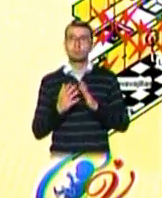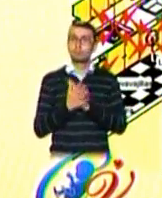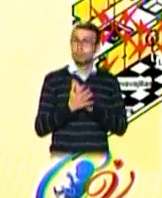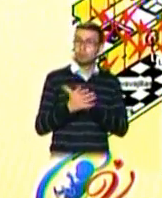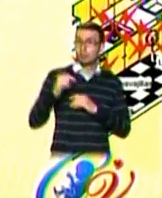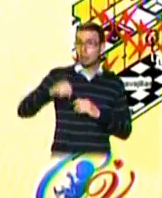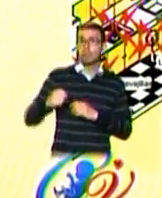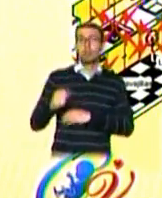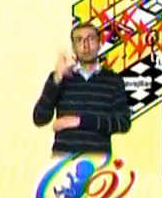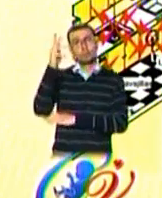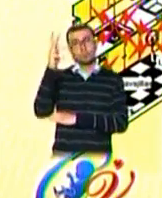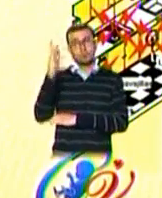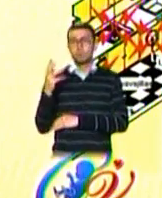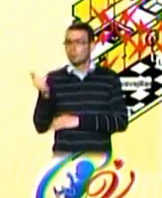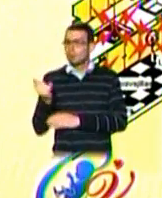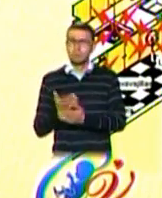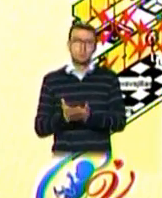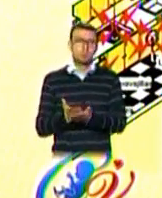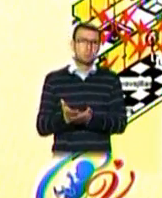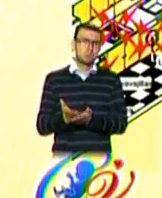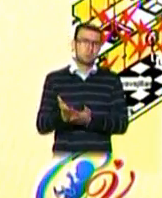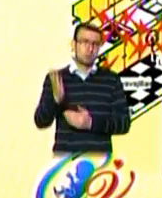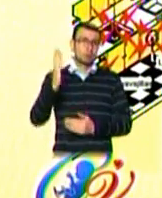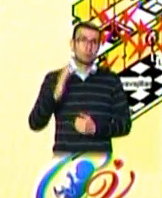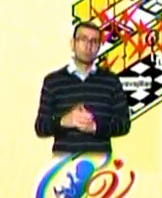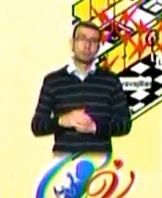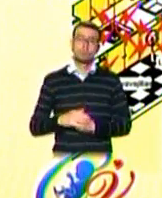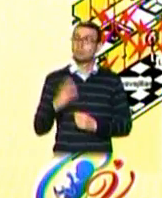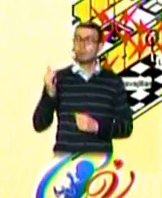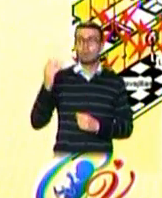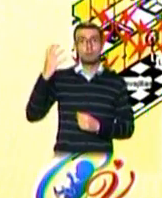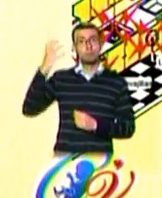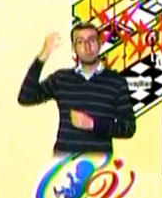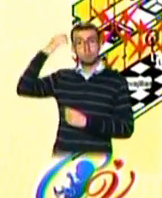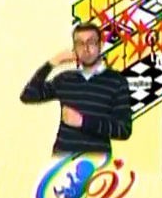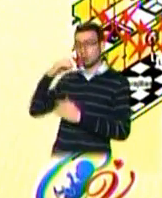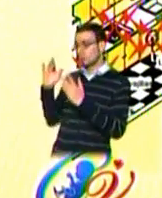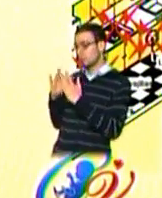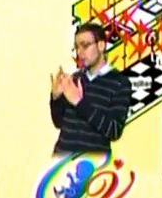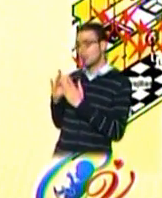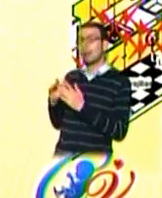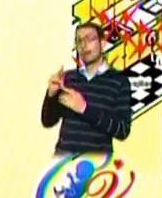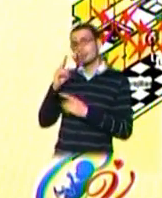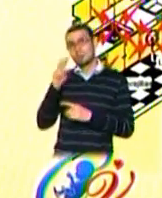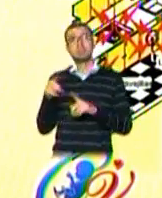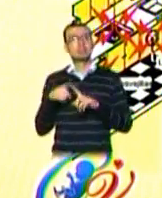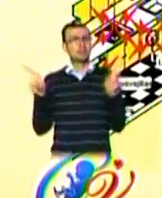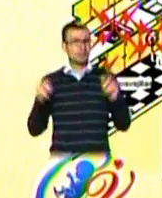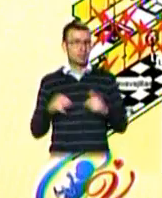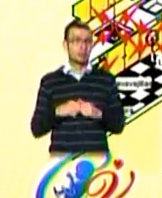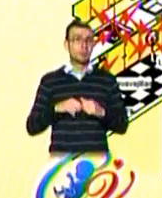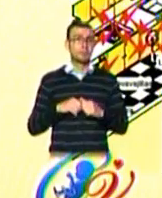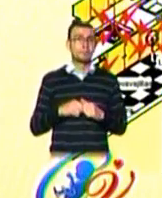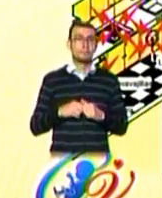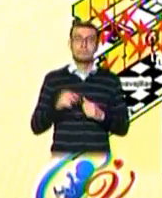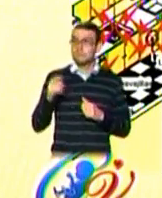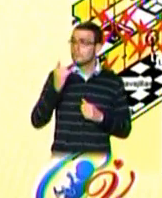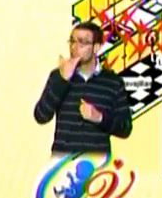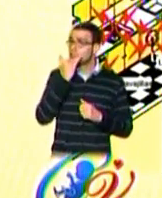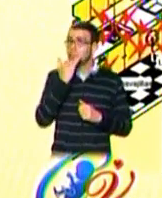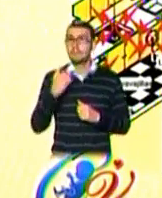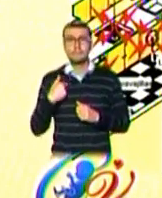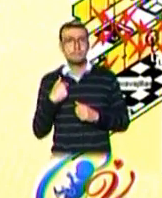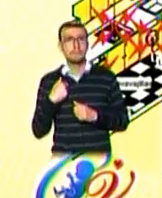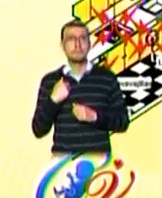conferencia tenga la continuidad con la parte ancestral para que vean la diferencia de qué es lo que pasa cuando yo tengo